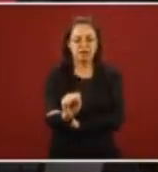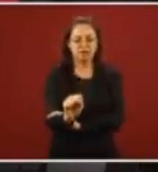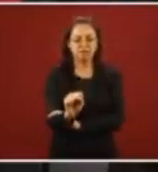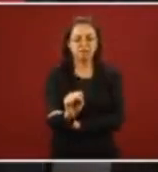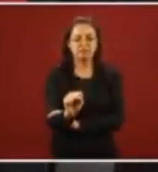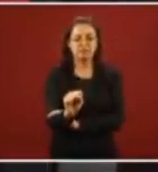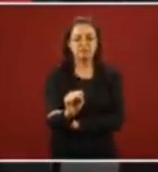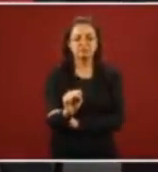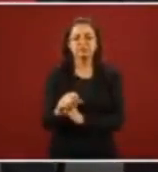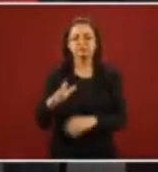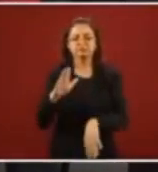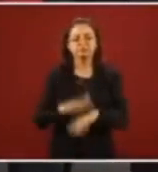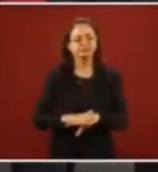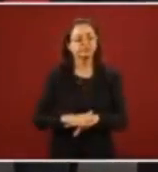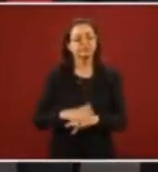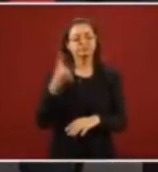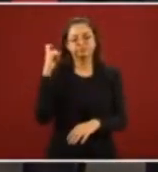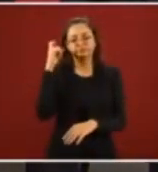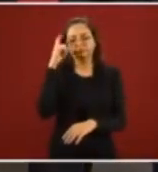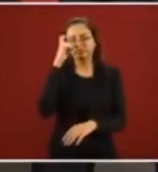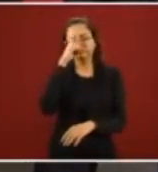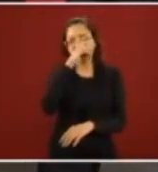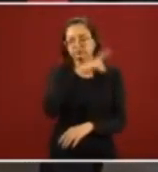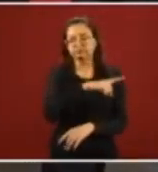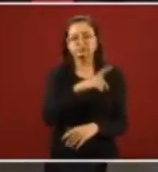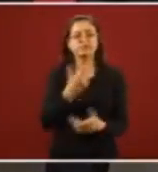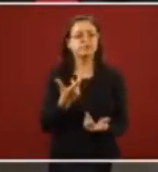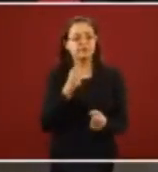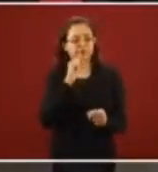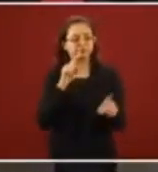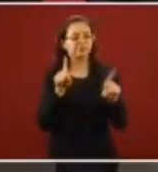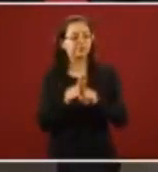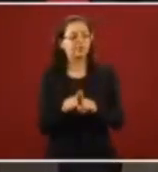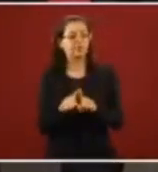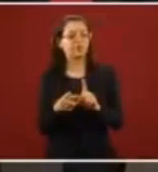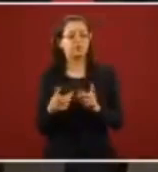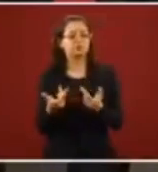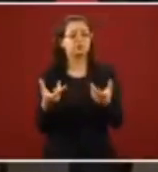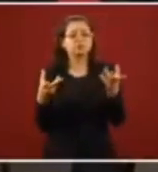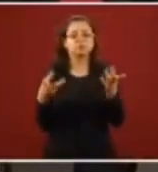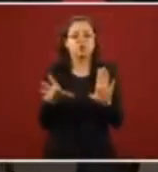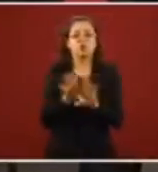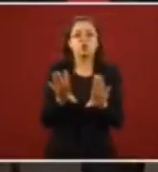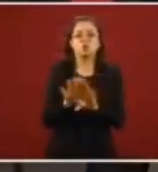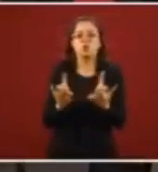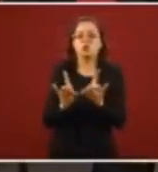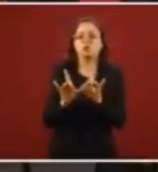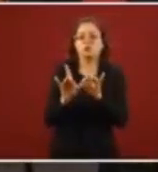de los más difíciles, y la técnica que se utiliza.